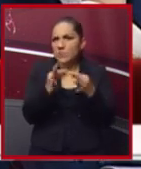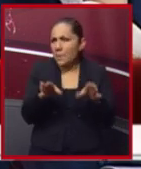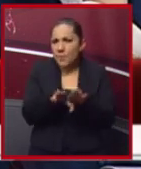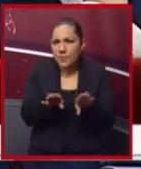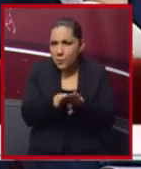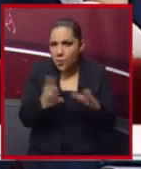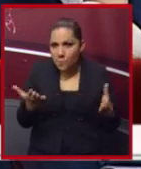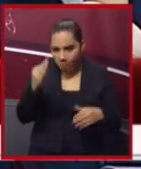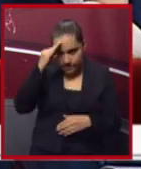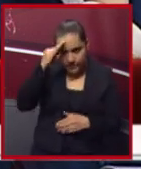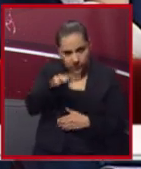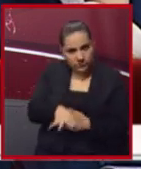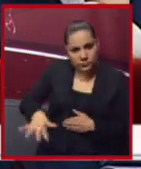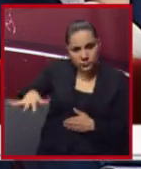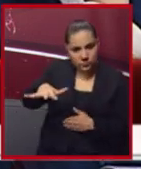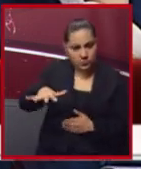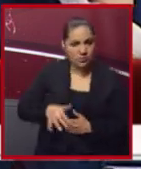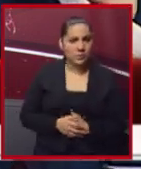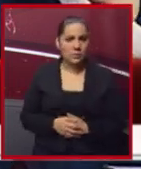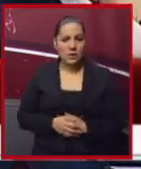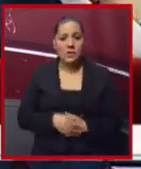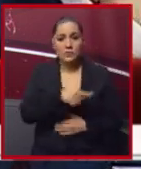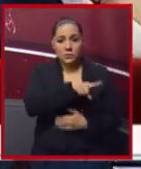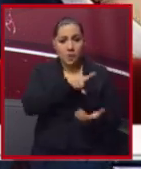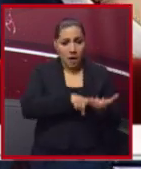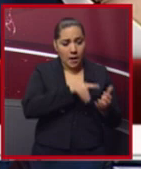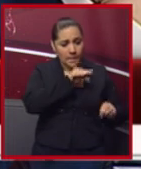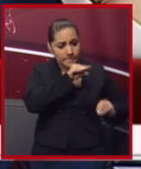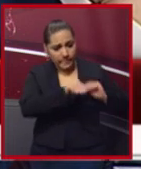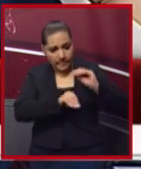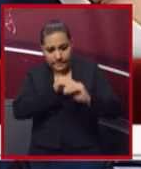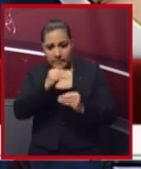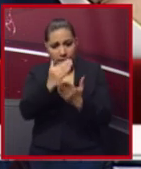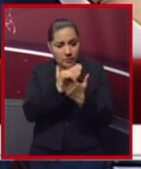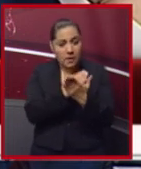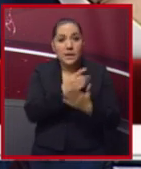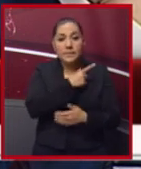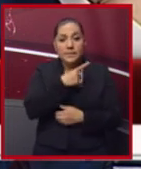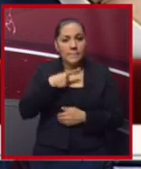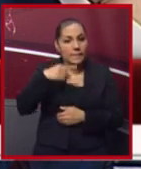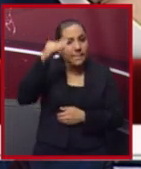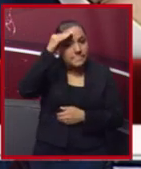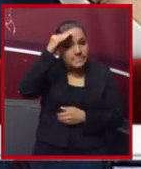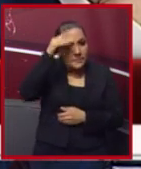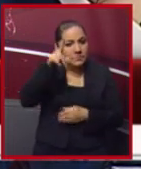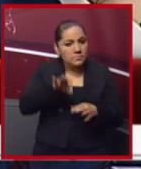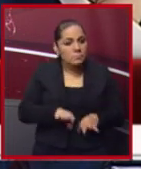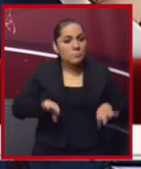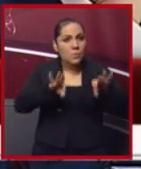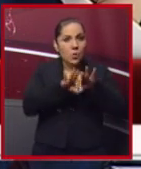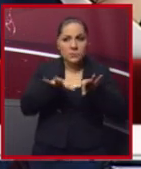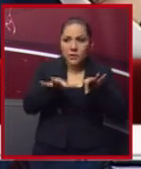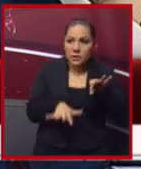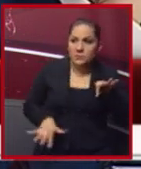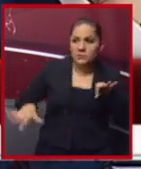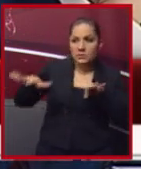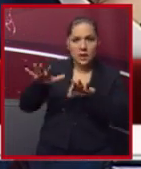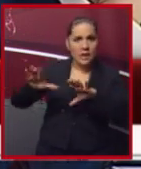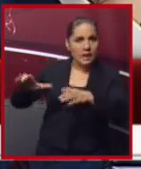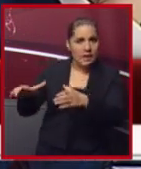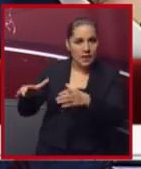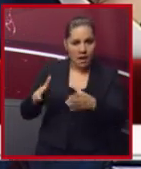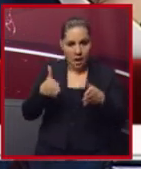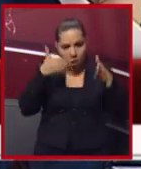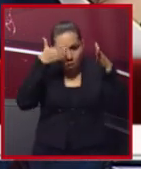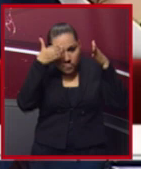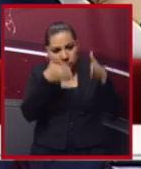programas sociales, coloca el interés individual sobre el interés general, afecta la función electoral y la democracia